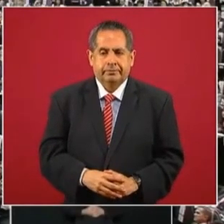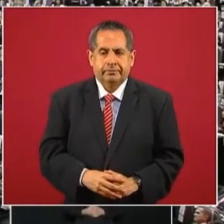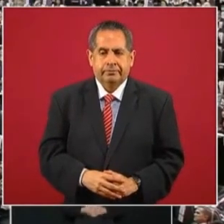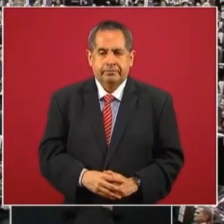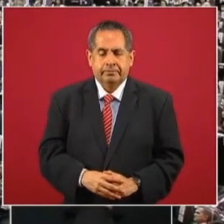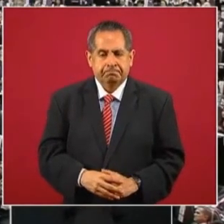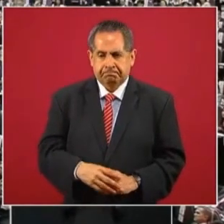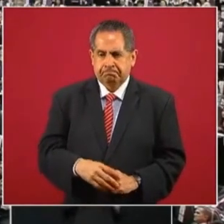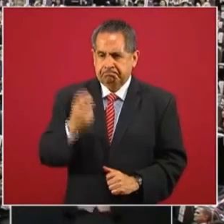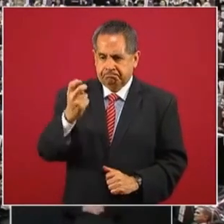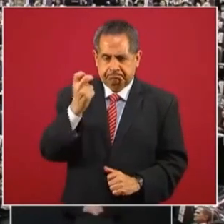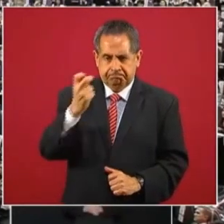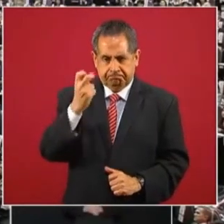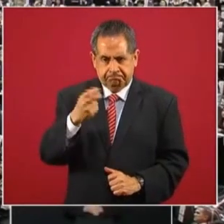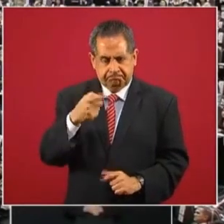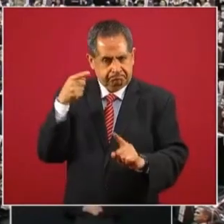En consecuencia,